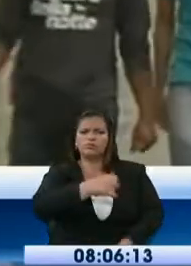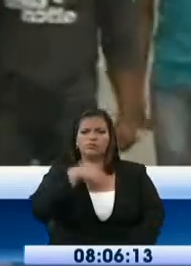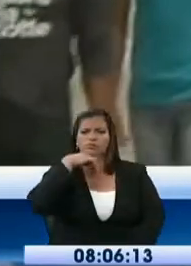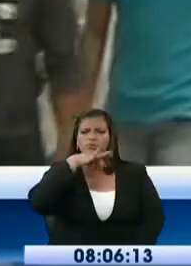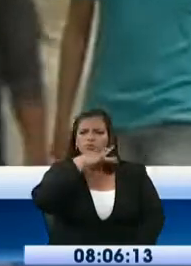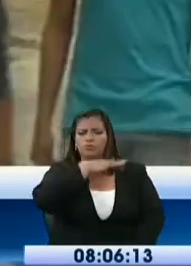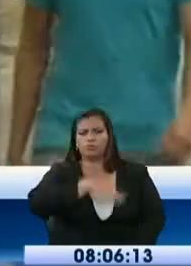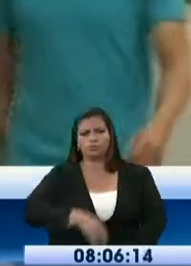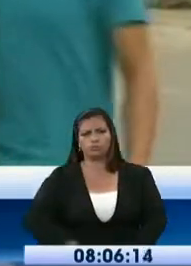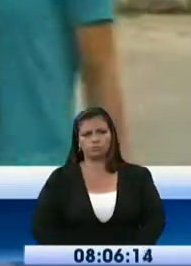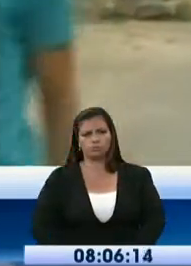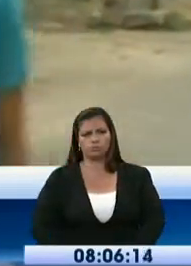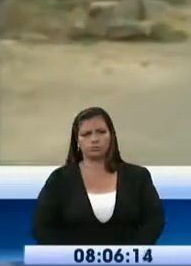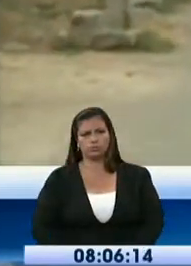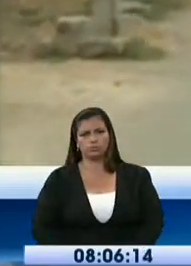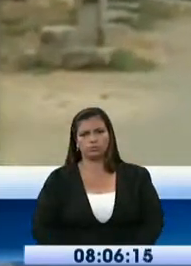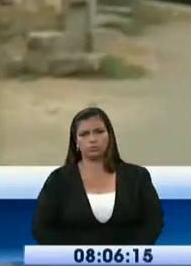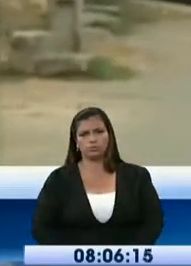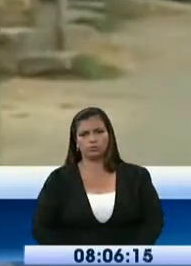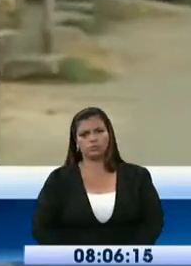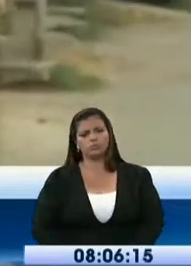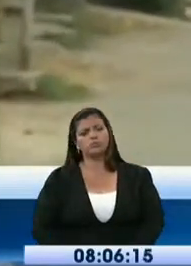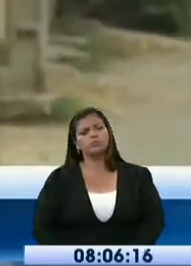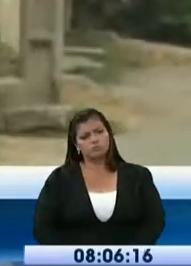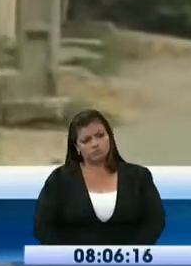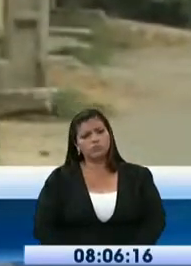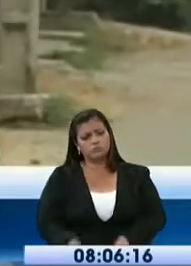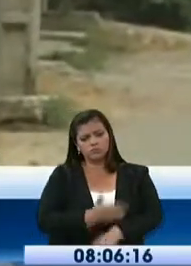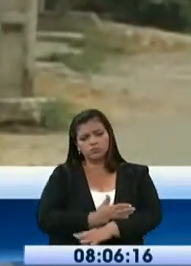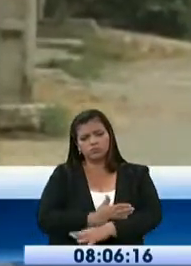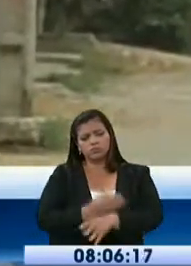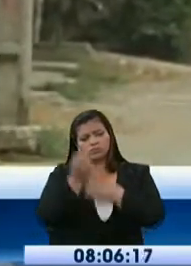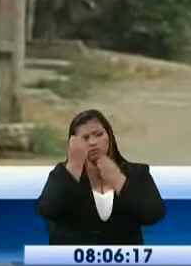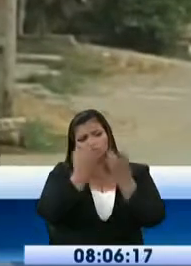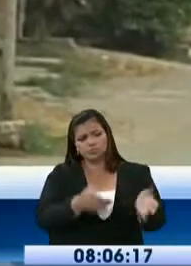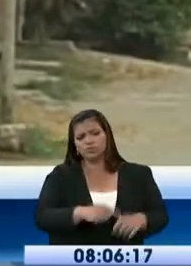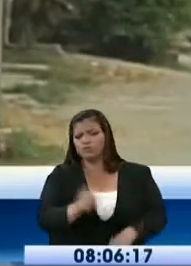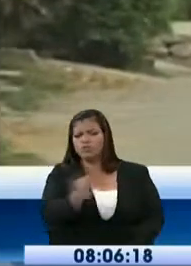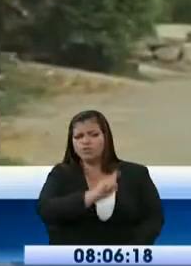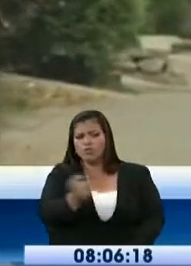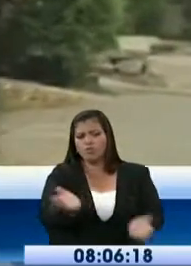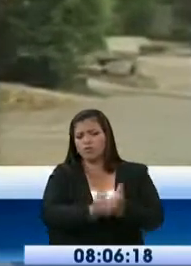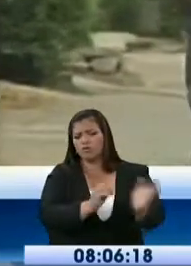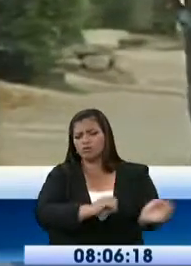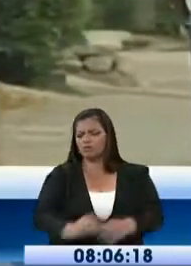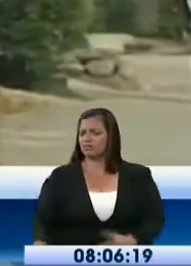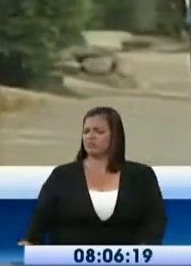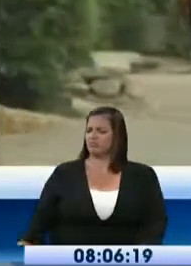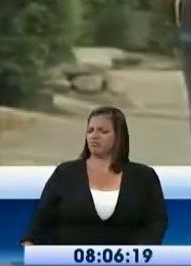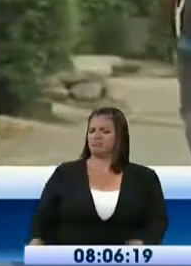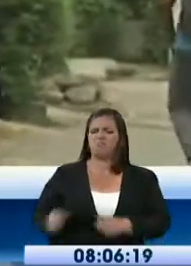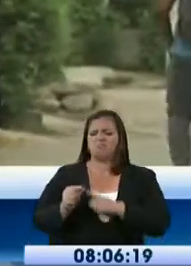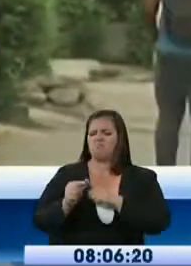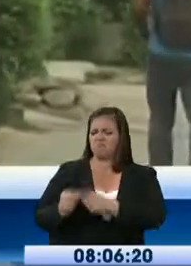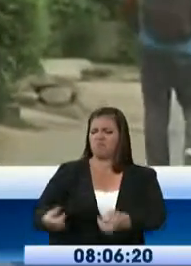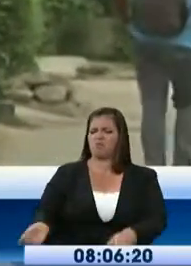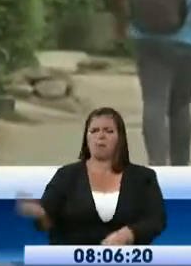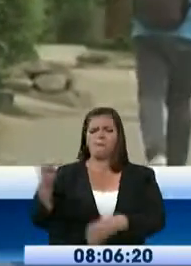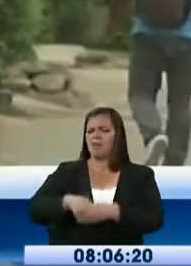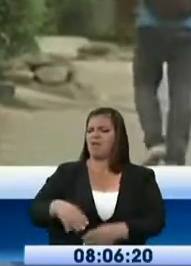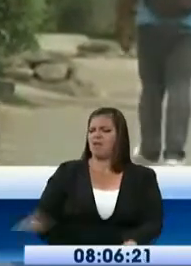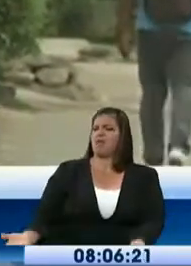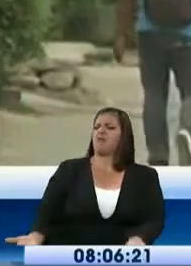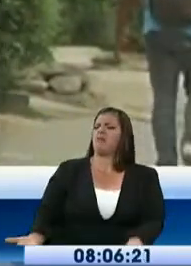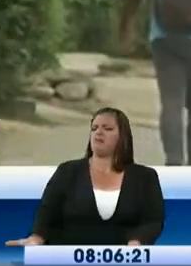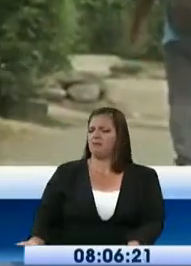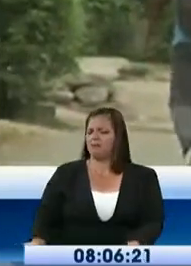ve? ¿Qué les dice? Yo digo, no boten la basura ahí. Sin embargo, hasta a uno le insultan porque dice que es metido, porque se preocupa la vida de uno. Entonces salen más enojados. Sí, más enojados.